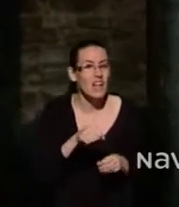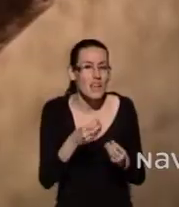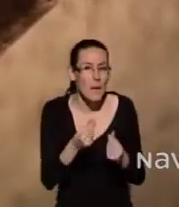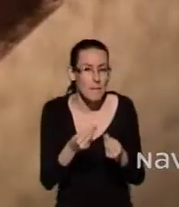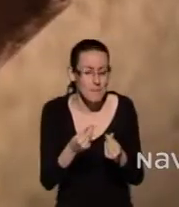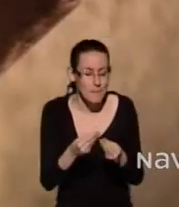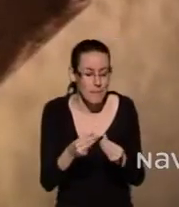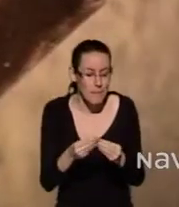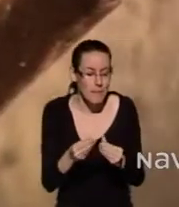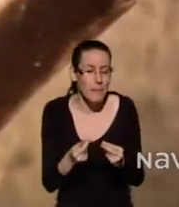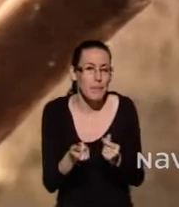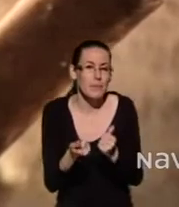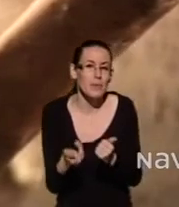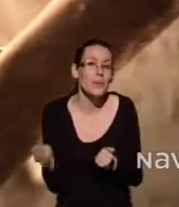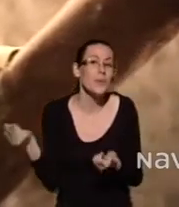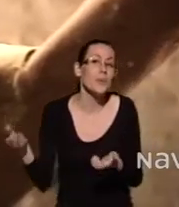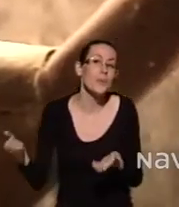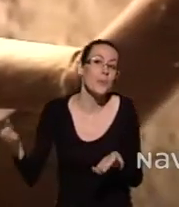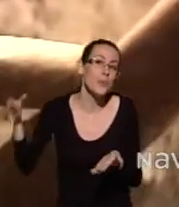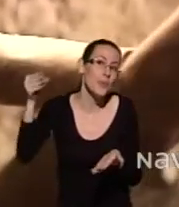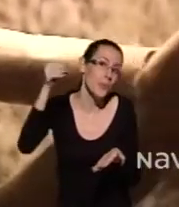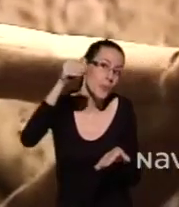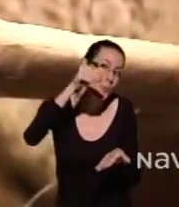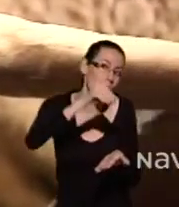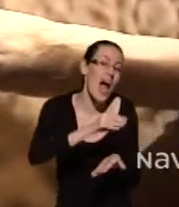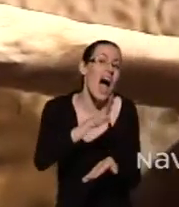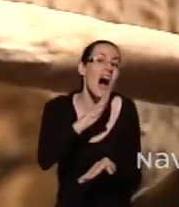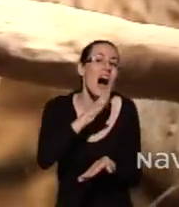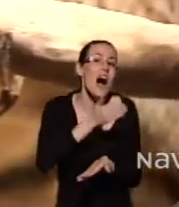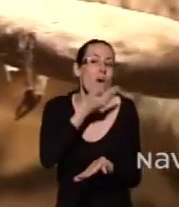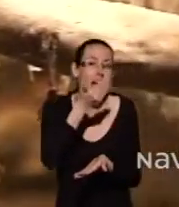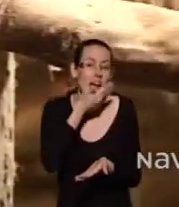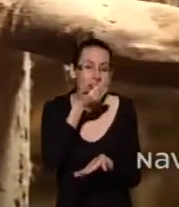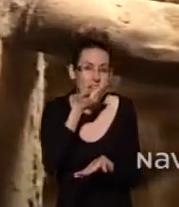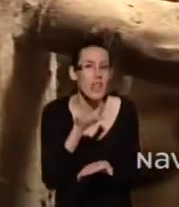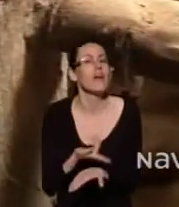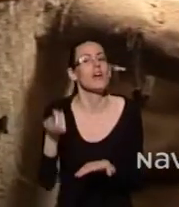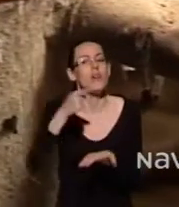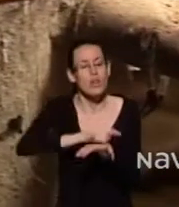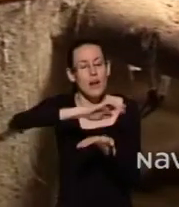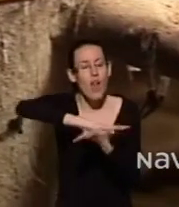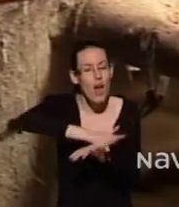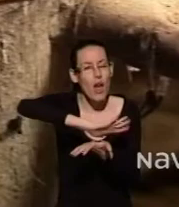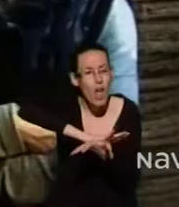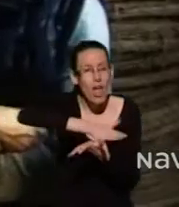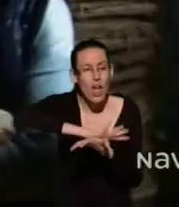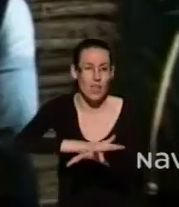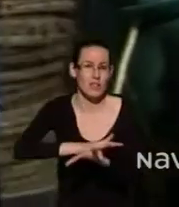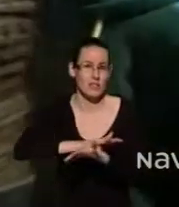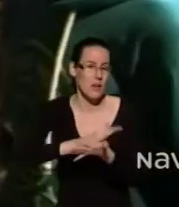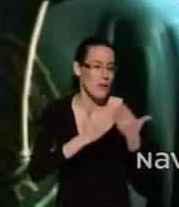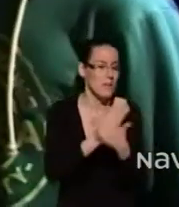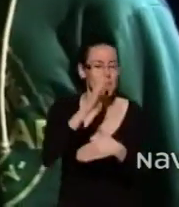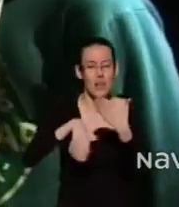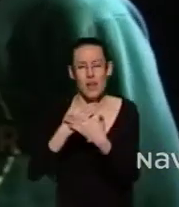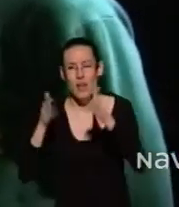y le añadían agua caliente y vuelta a prensar otra vez. Y así todo el día, desde las 6 de la mañana a 10 de la noche. Miquel, hazte periodista,